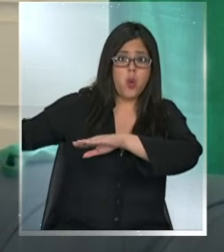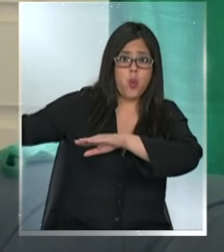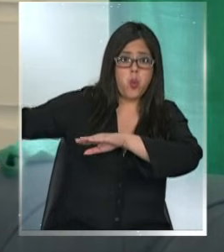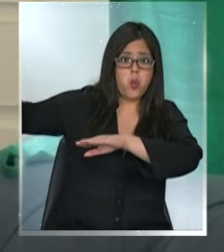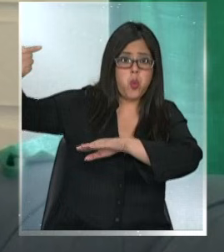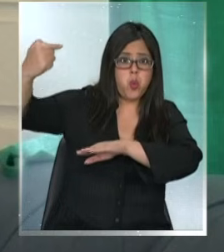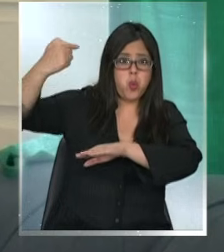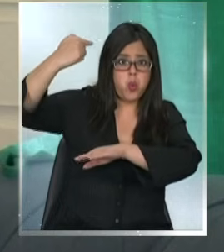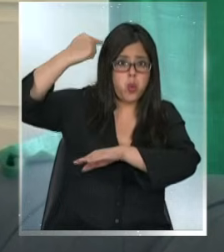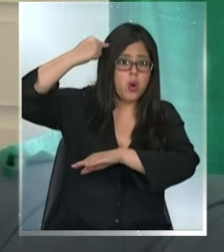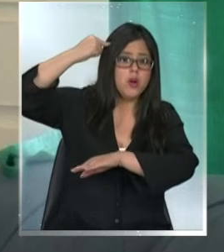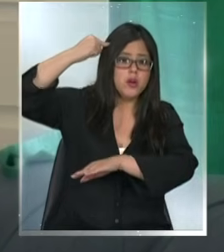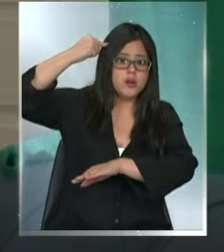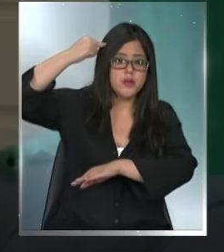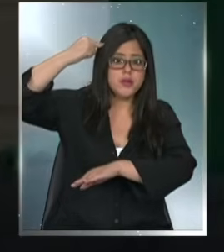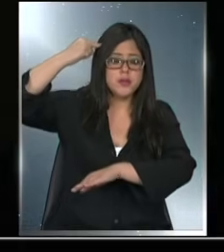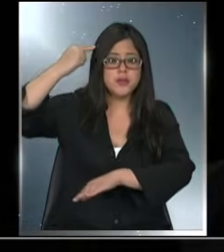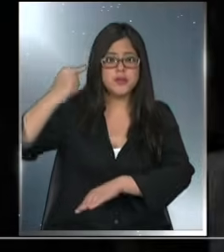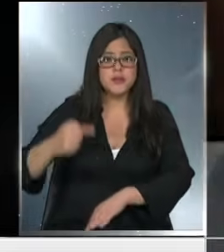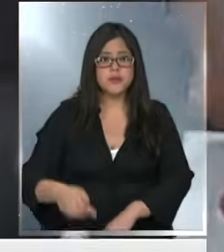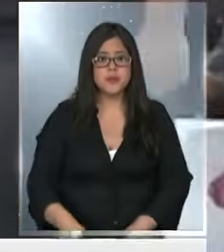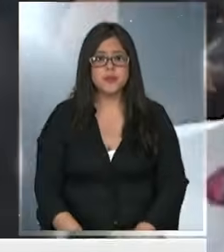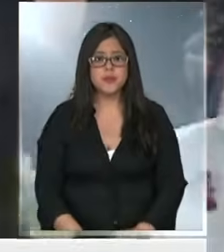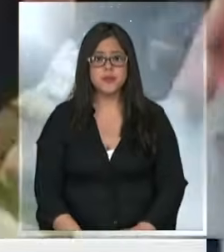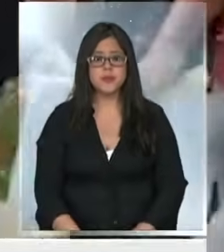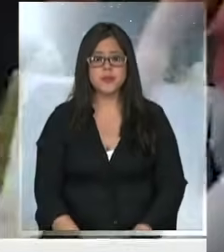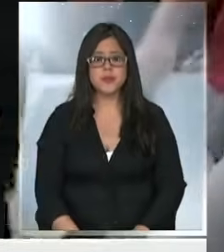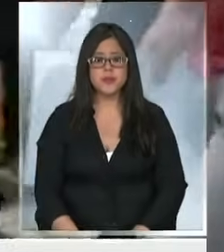y le tocó a mi señora en su cráneo.